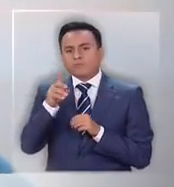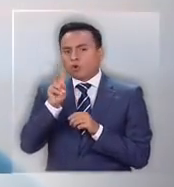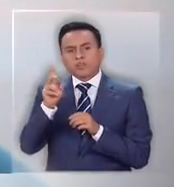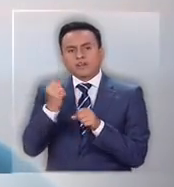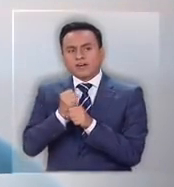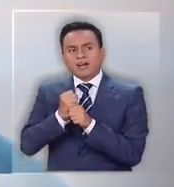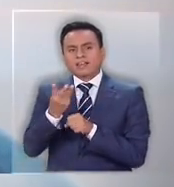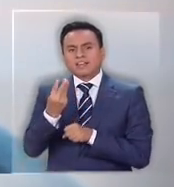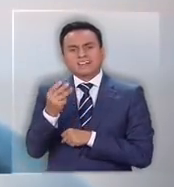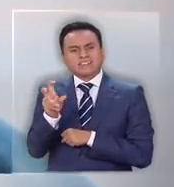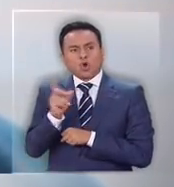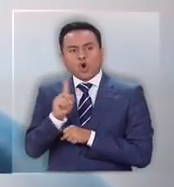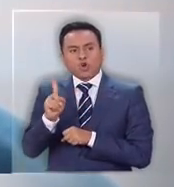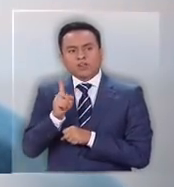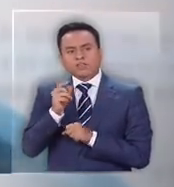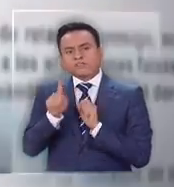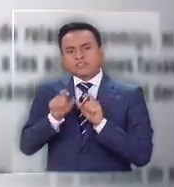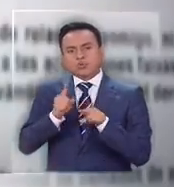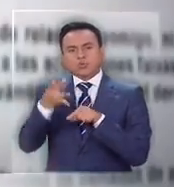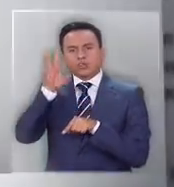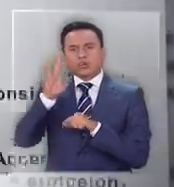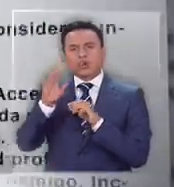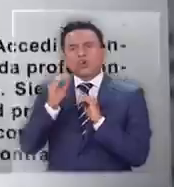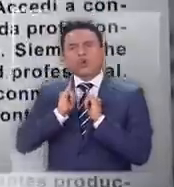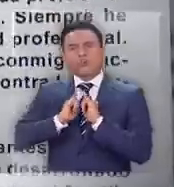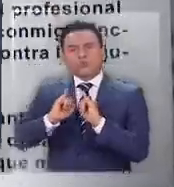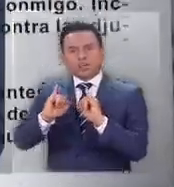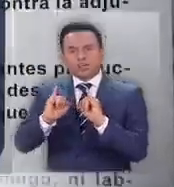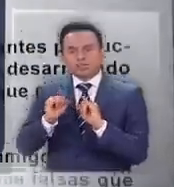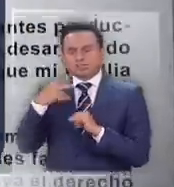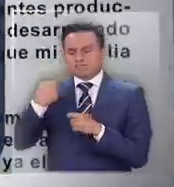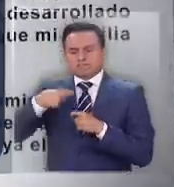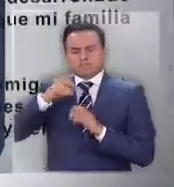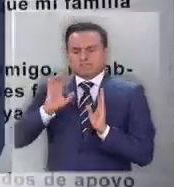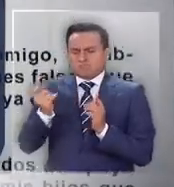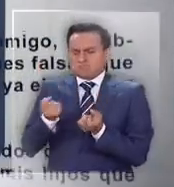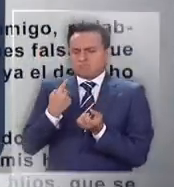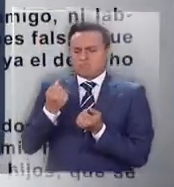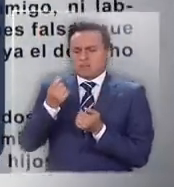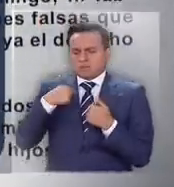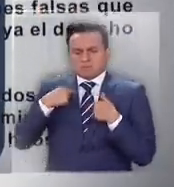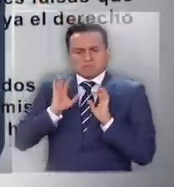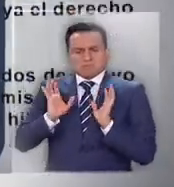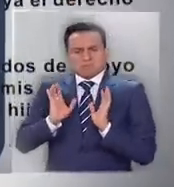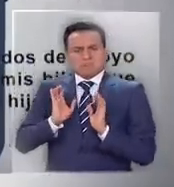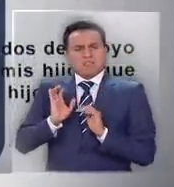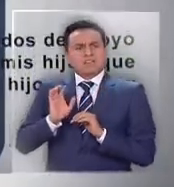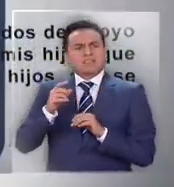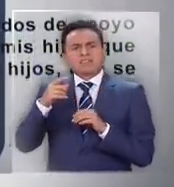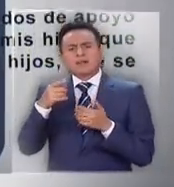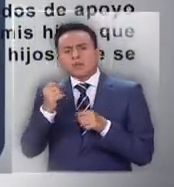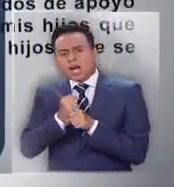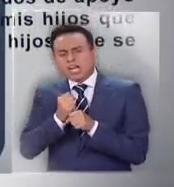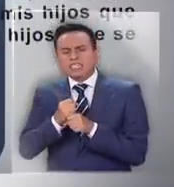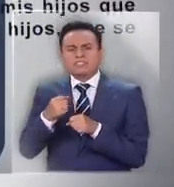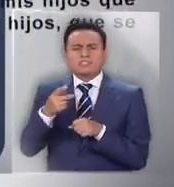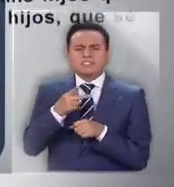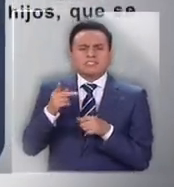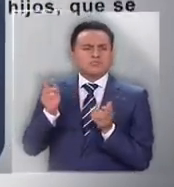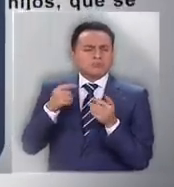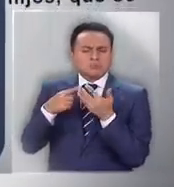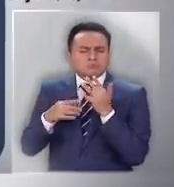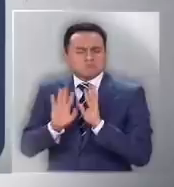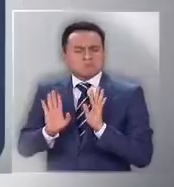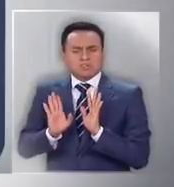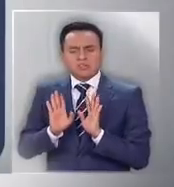Canal 13, solo se ha defendido a través de este comunicado, negando todas las acusaciones de abuso, sean laborales o sexuales, asegurando que